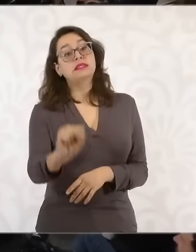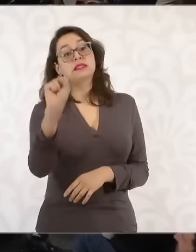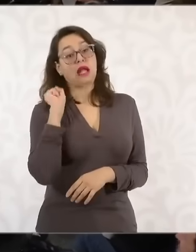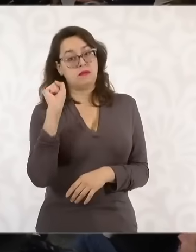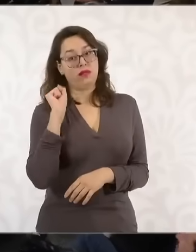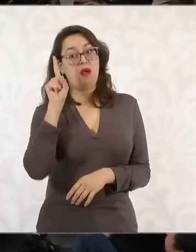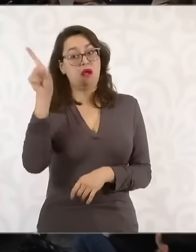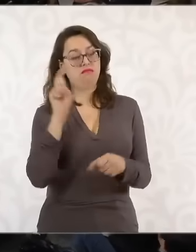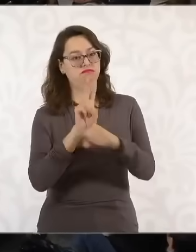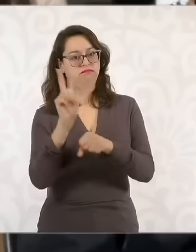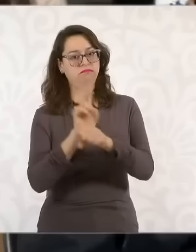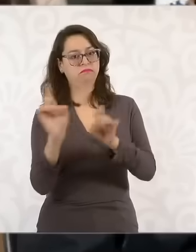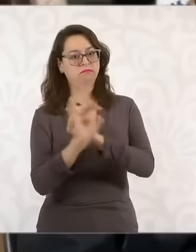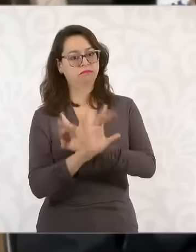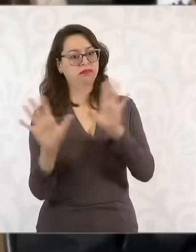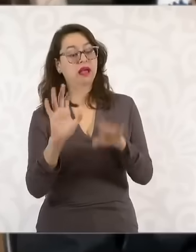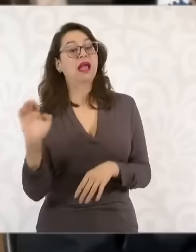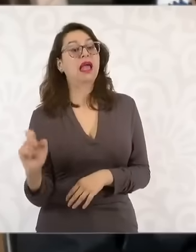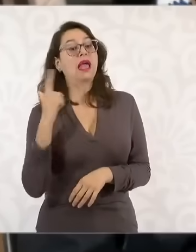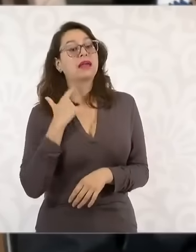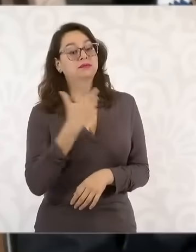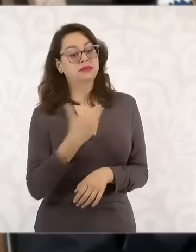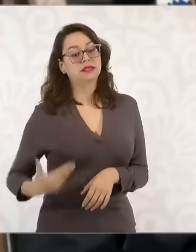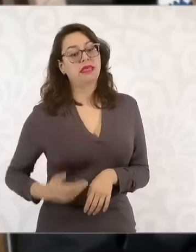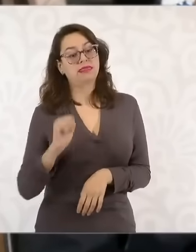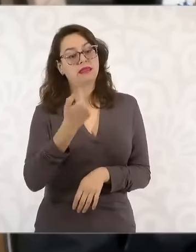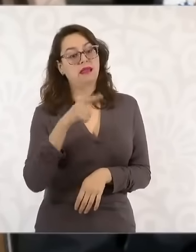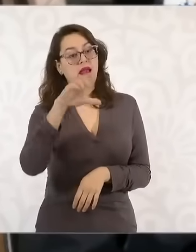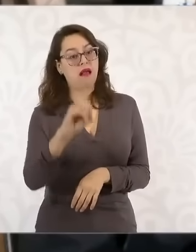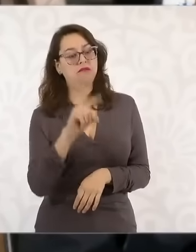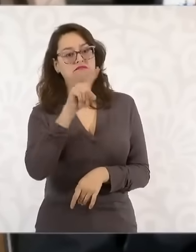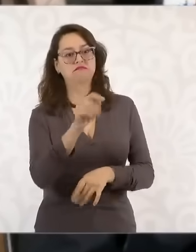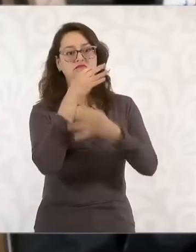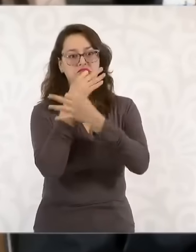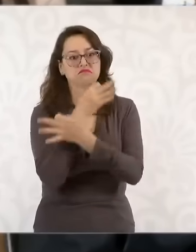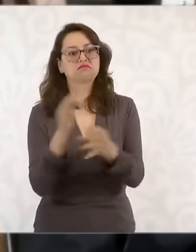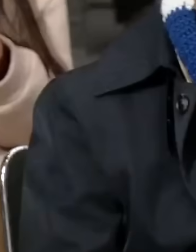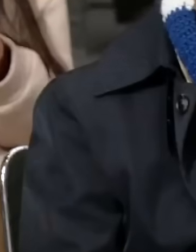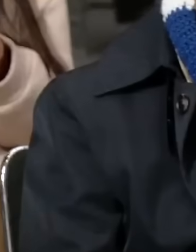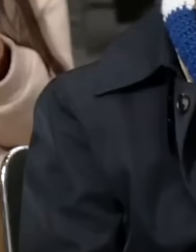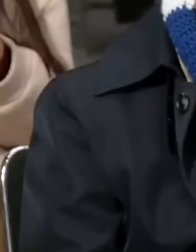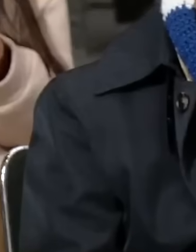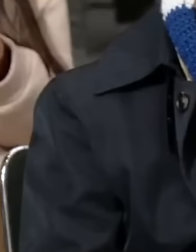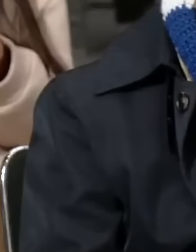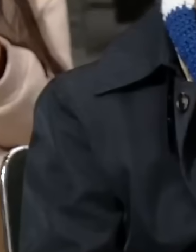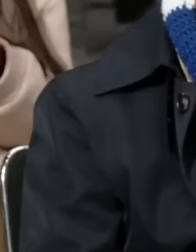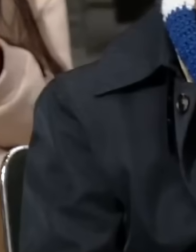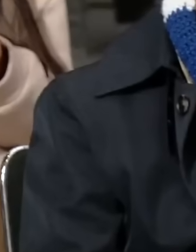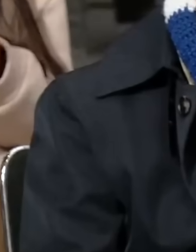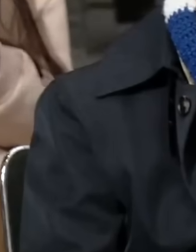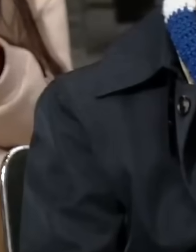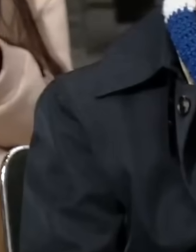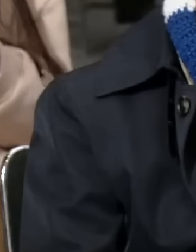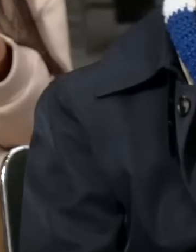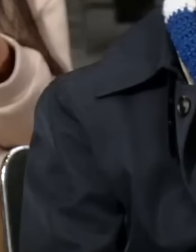ocurrido en Venezuela, el expresidente Andrés Manuel López Obrador pues se pronunció con un mensaje en el que reiteró su